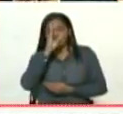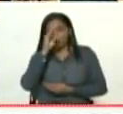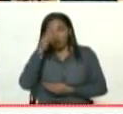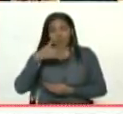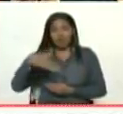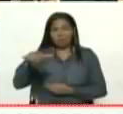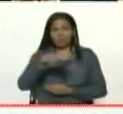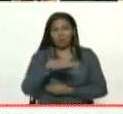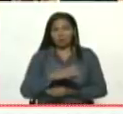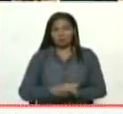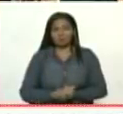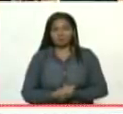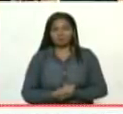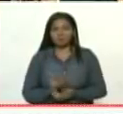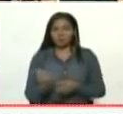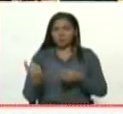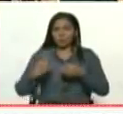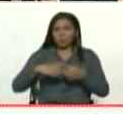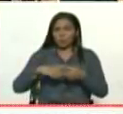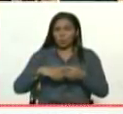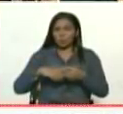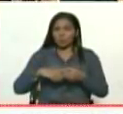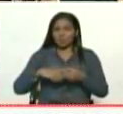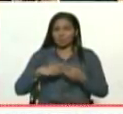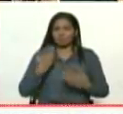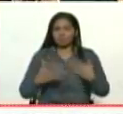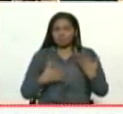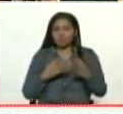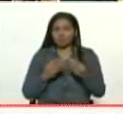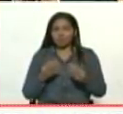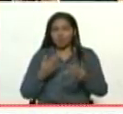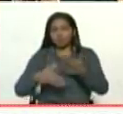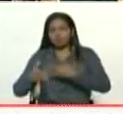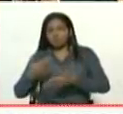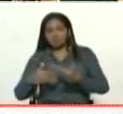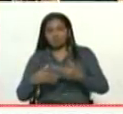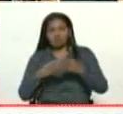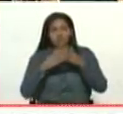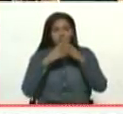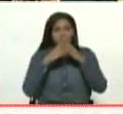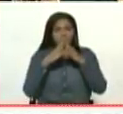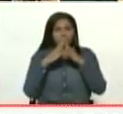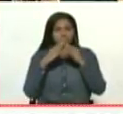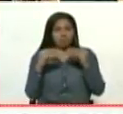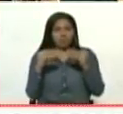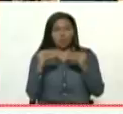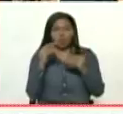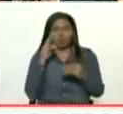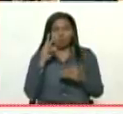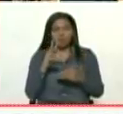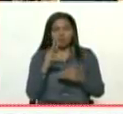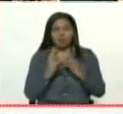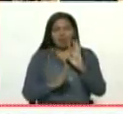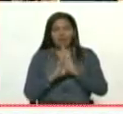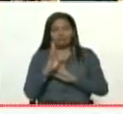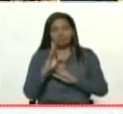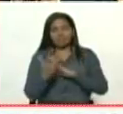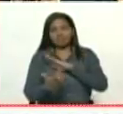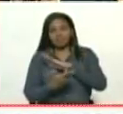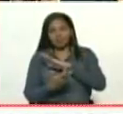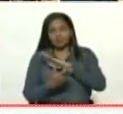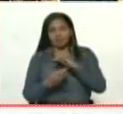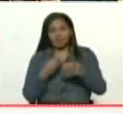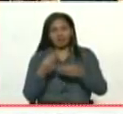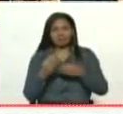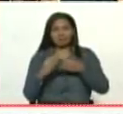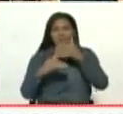población entra a disfrutar los servicios que por la vía de la alta tecnología se van